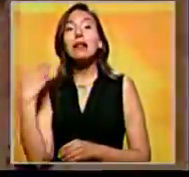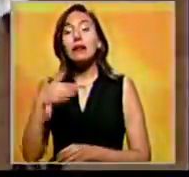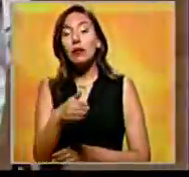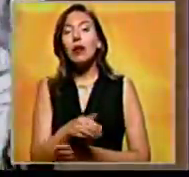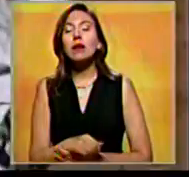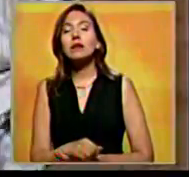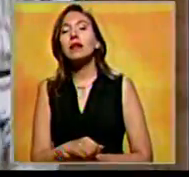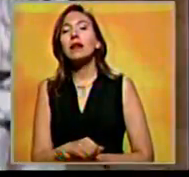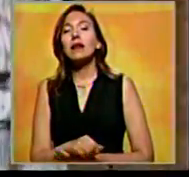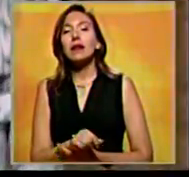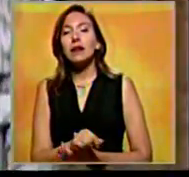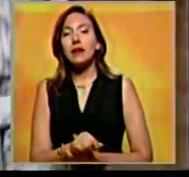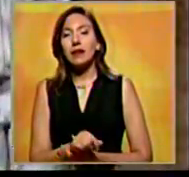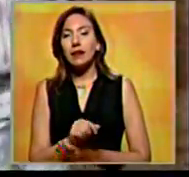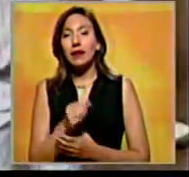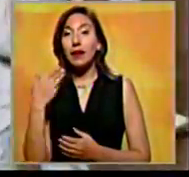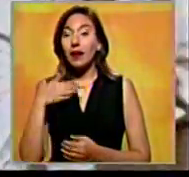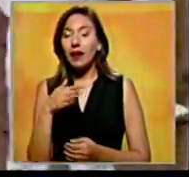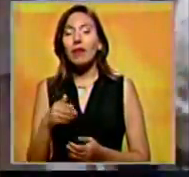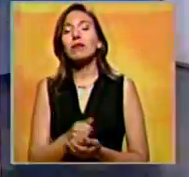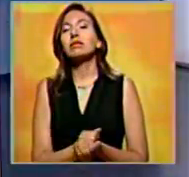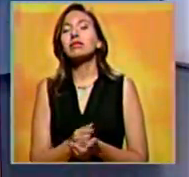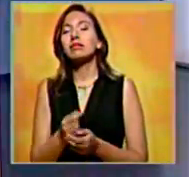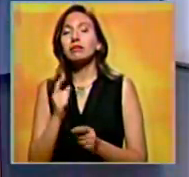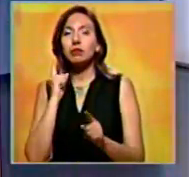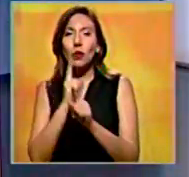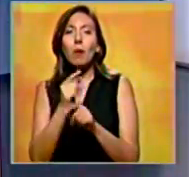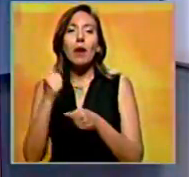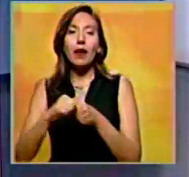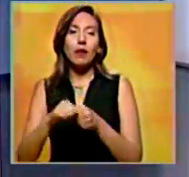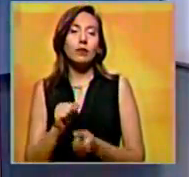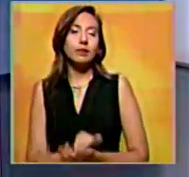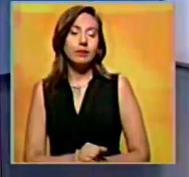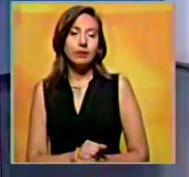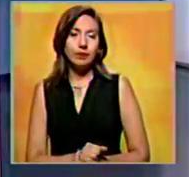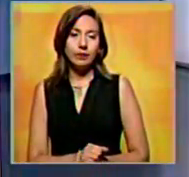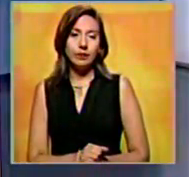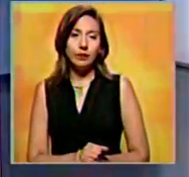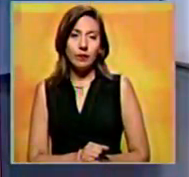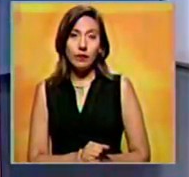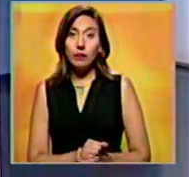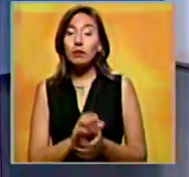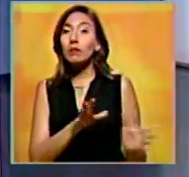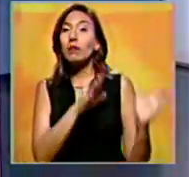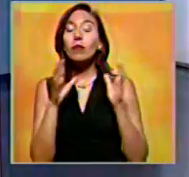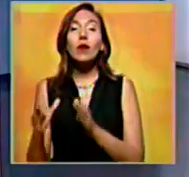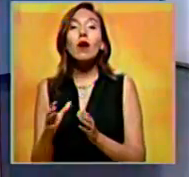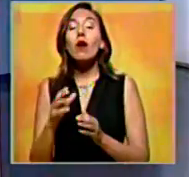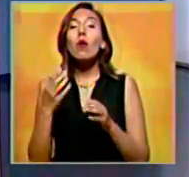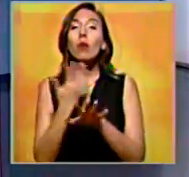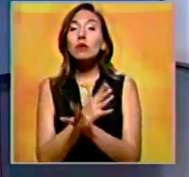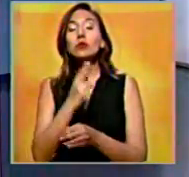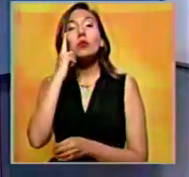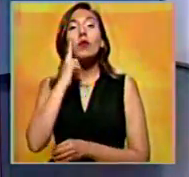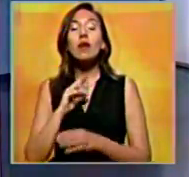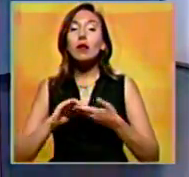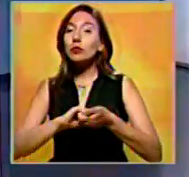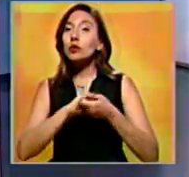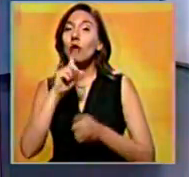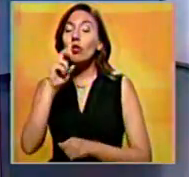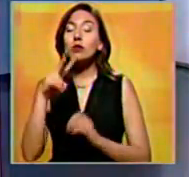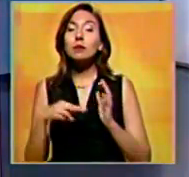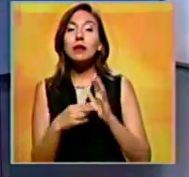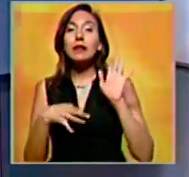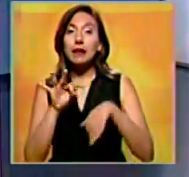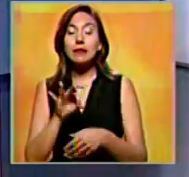ante las Águilas del Zulia en Maracaibo. Revisamos ahora la actuación de la delegación venezolana en los Juegos Bolivarianos Trujillo 2013, porque